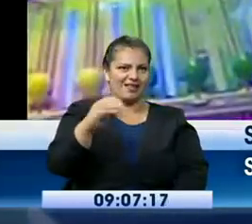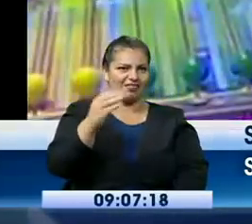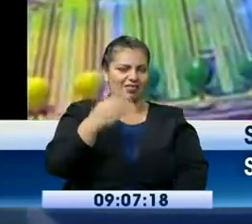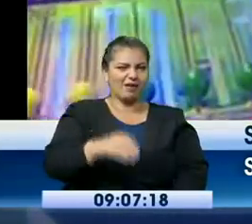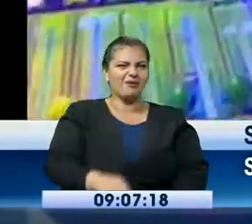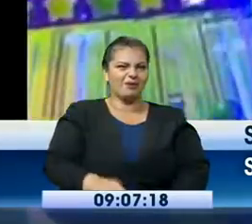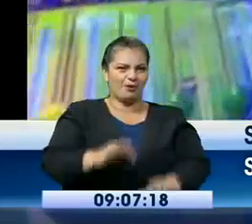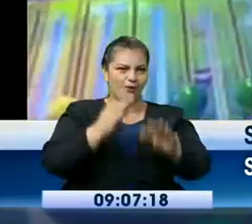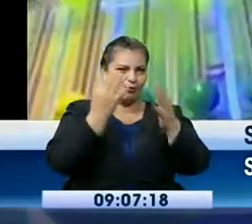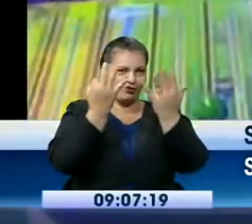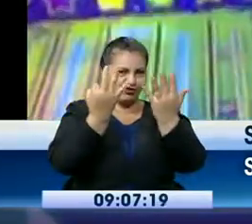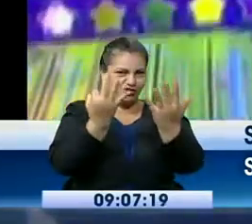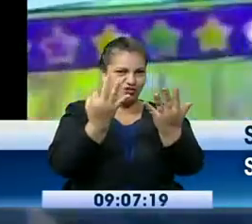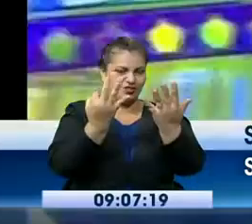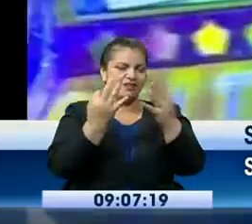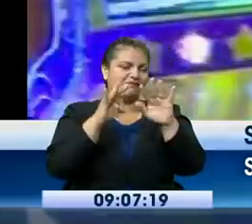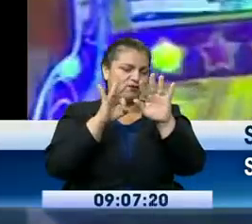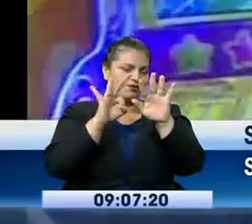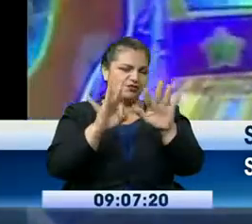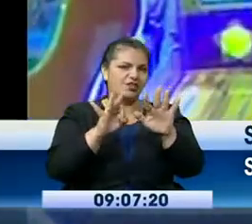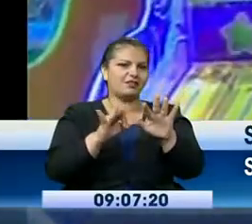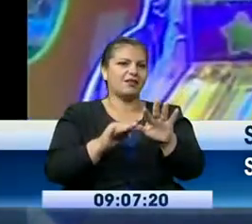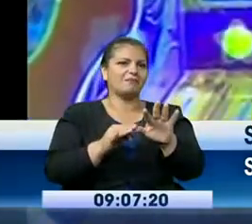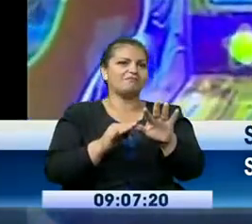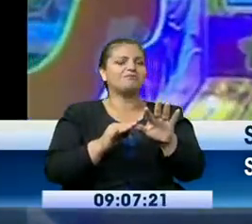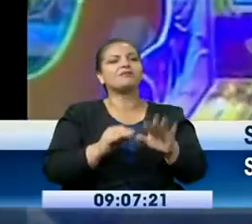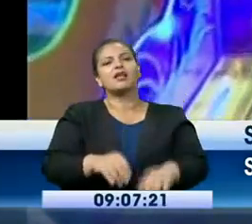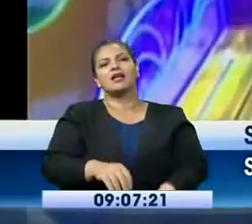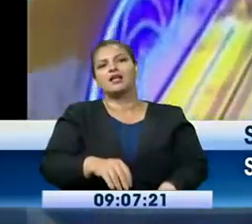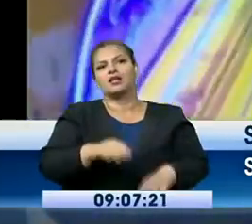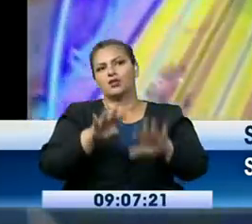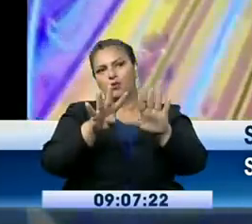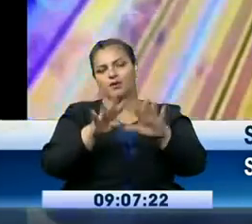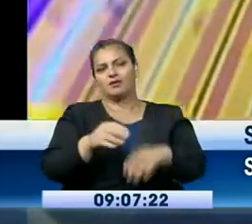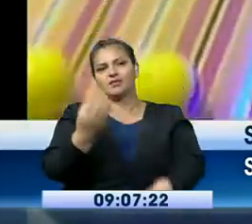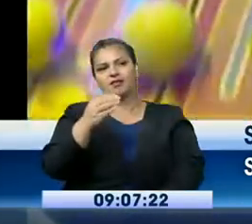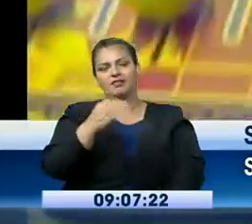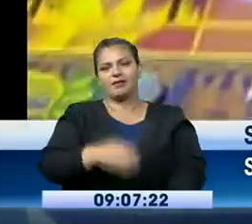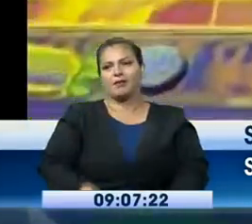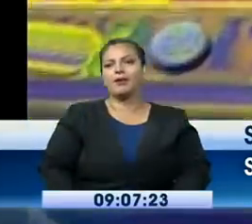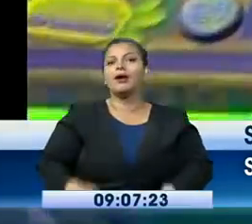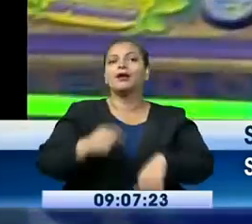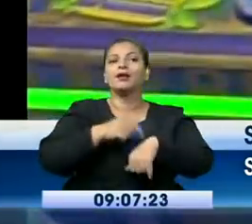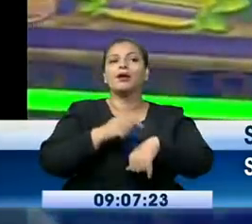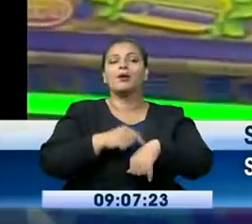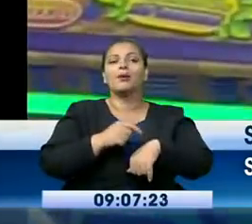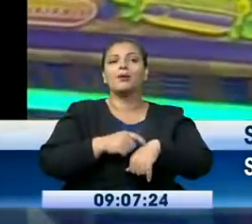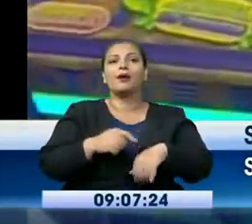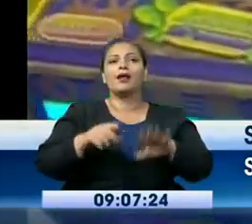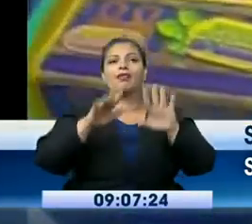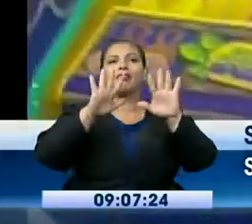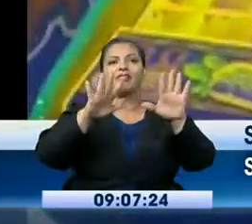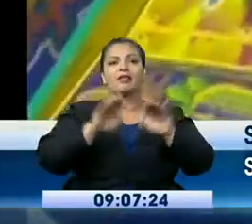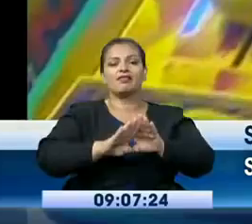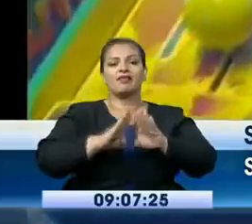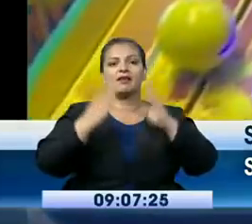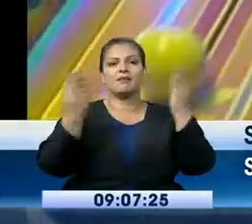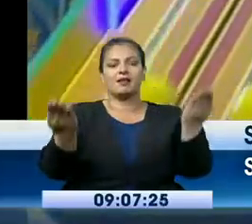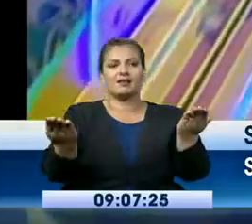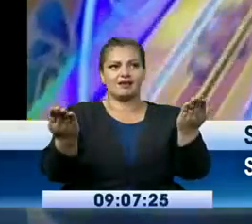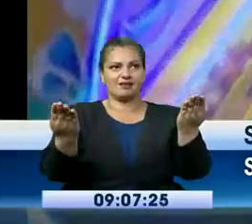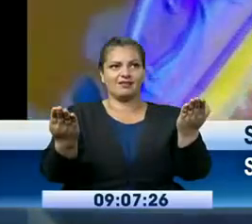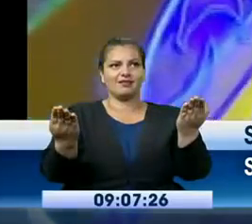horarios desde las 9 de la mañana hasta las 10 de la noche pero no de la mañana hasta las 9 de la noche todos los días de lunes a